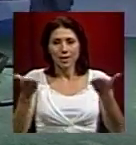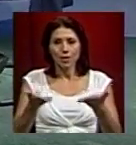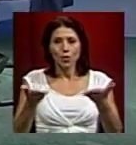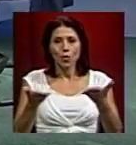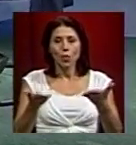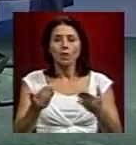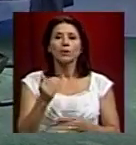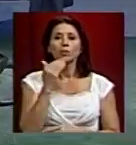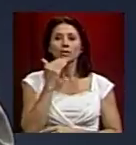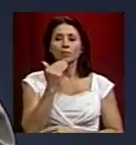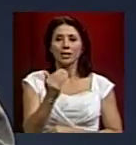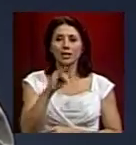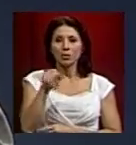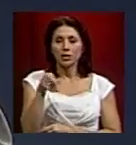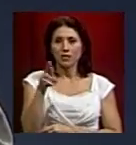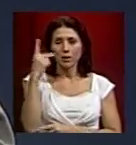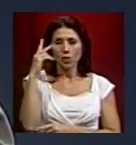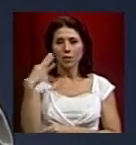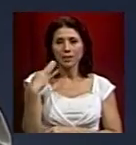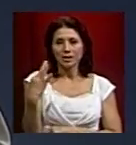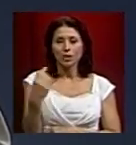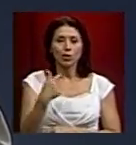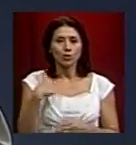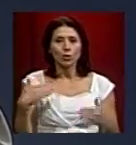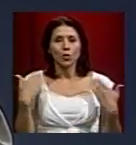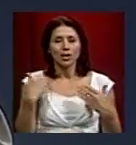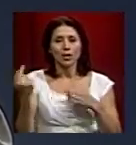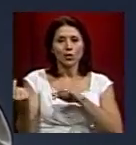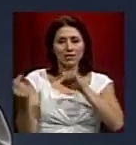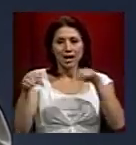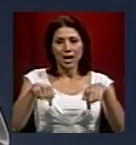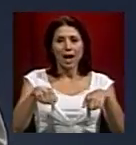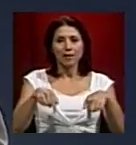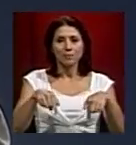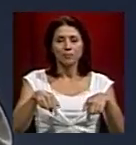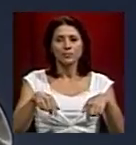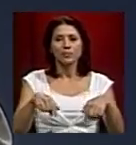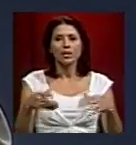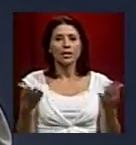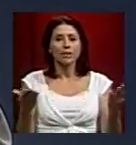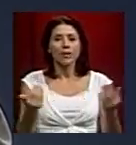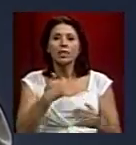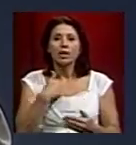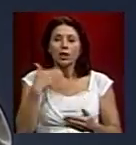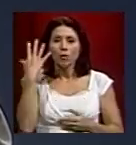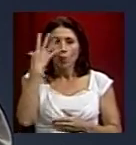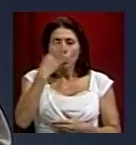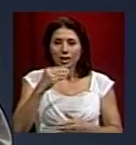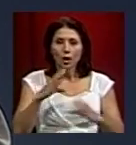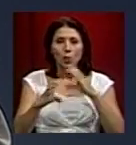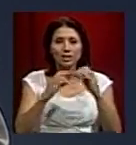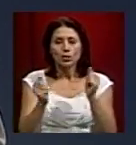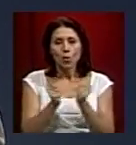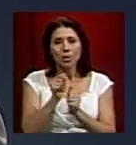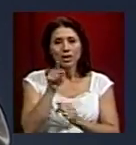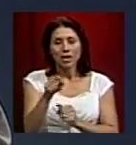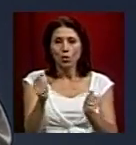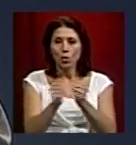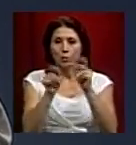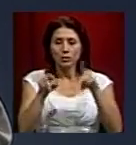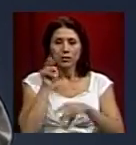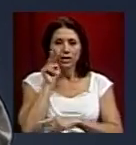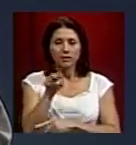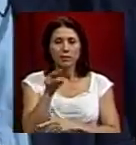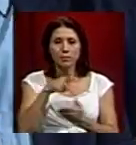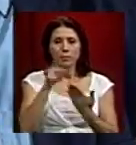Esteban. Muchísimas gracias, Juan Rafael, por la invitación. Estoy muy contento de estar por acá y tener una bonita conversación contigo y con los